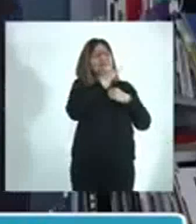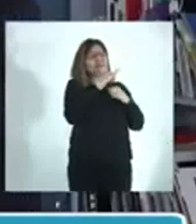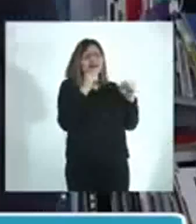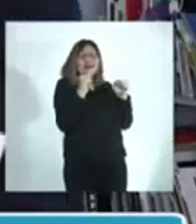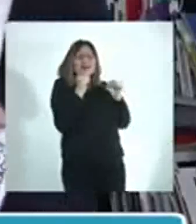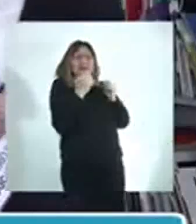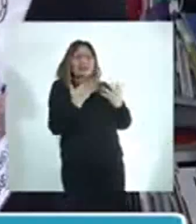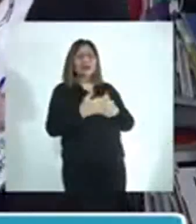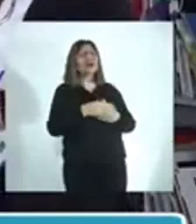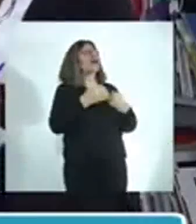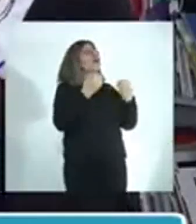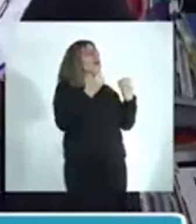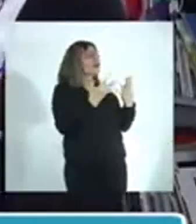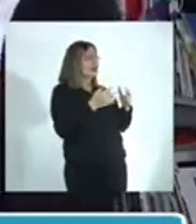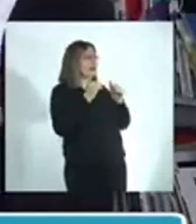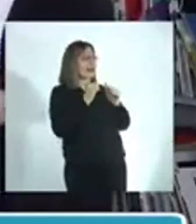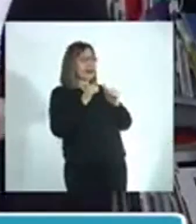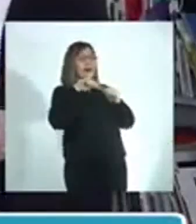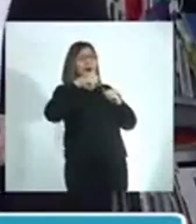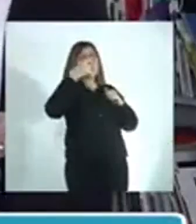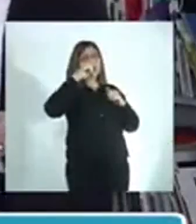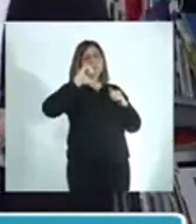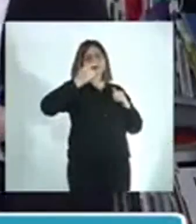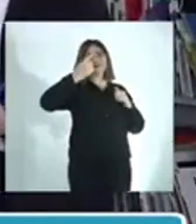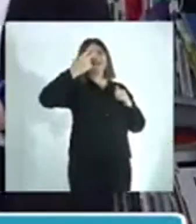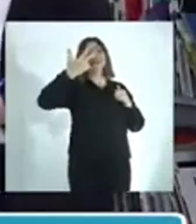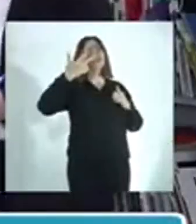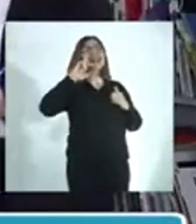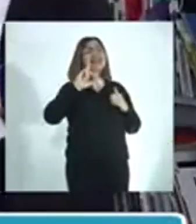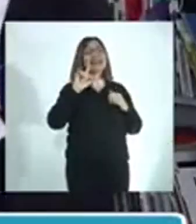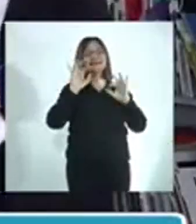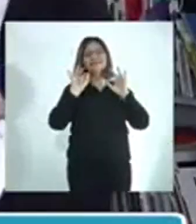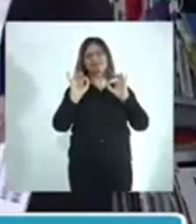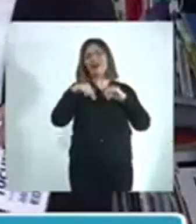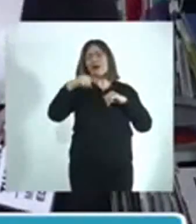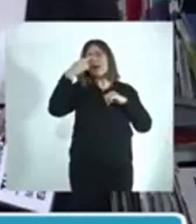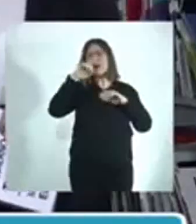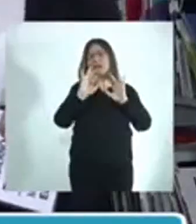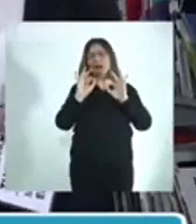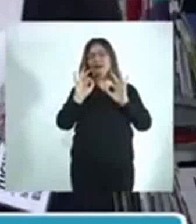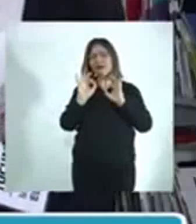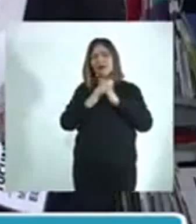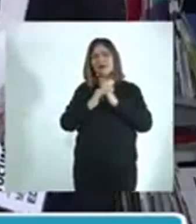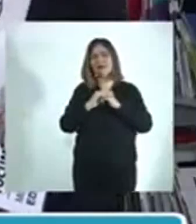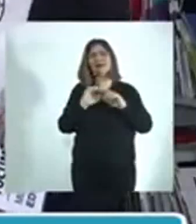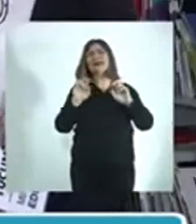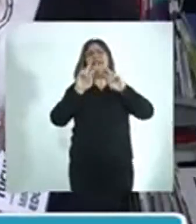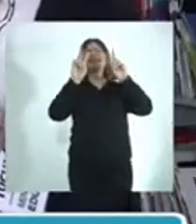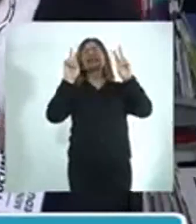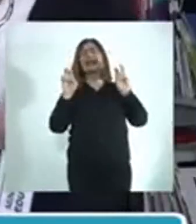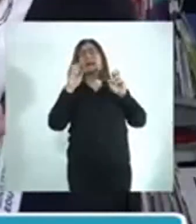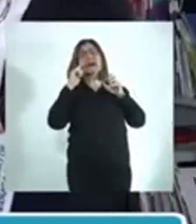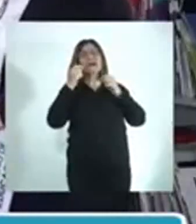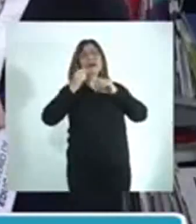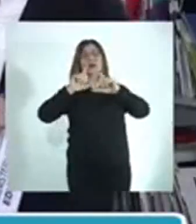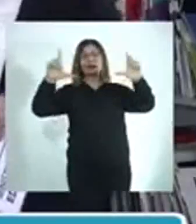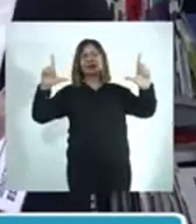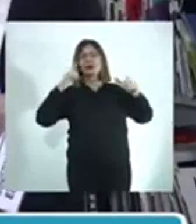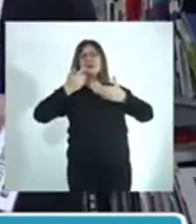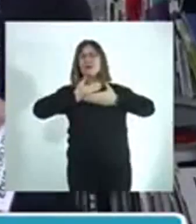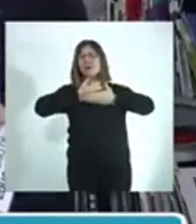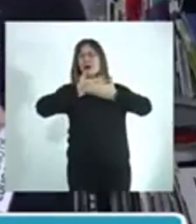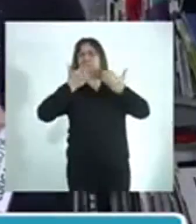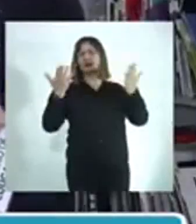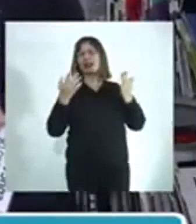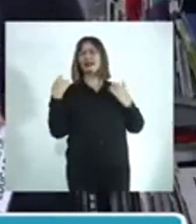estás? Bienvenido. Un placer, llegamos a la tercera y última jornada ya de este Congreso Internacional de Educación totalmente virtual, ya